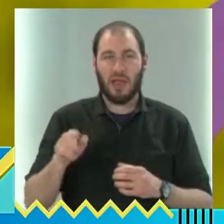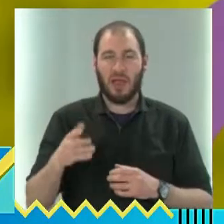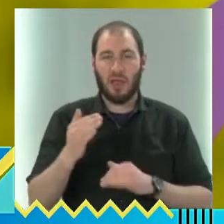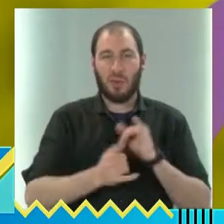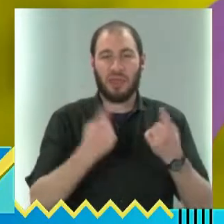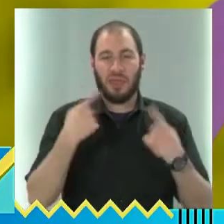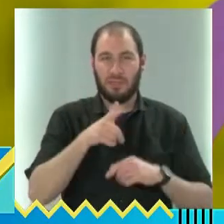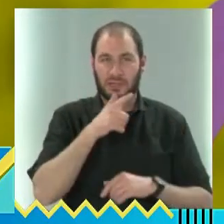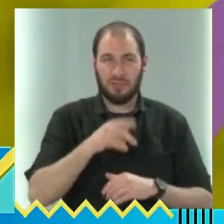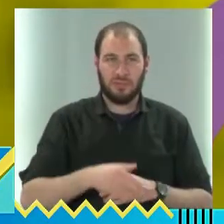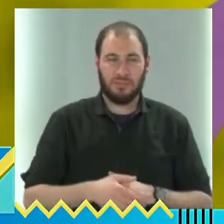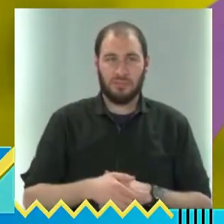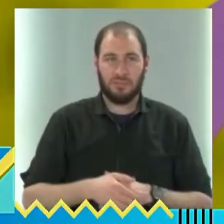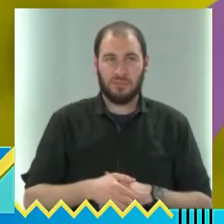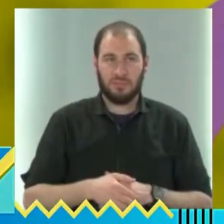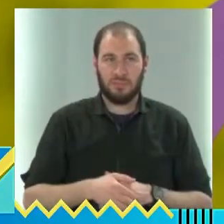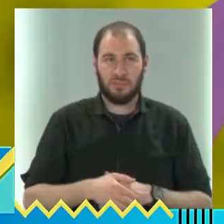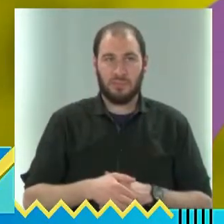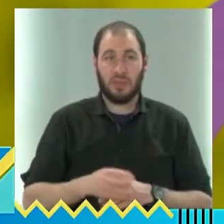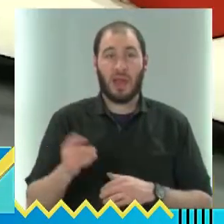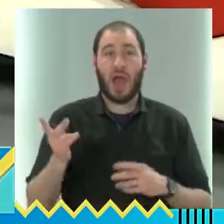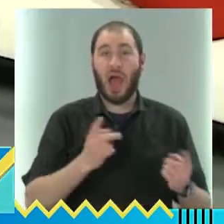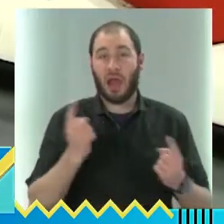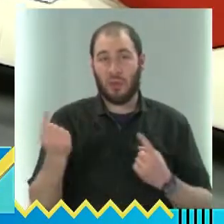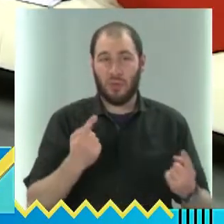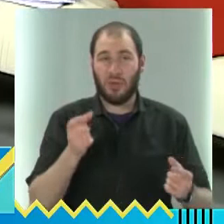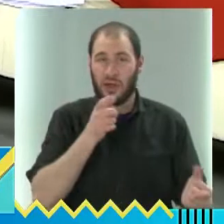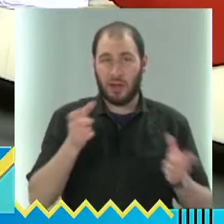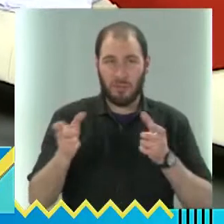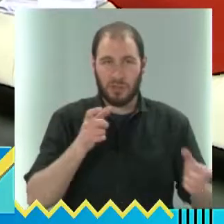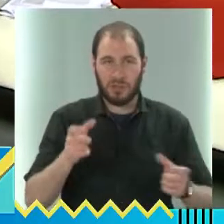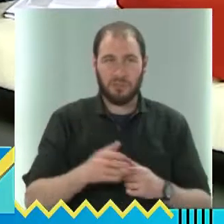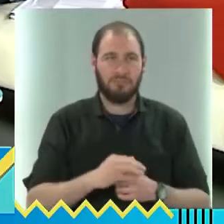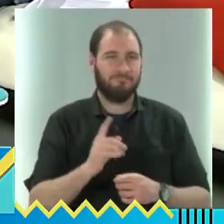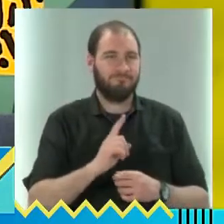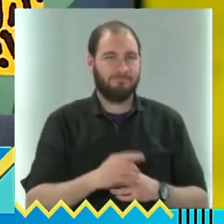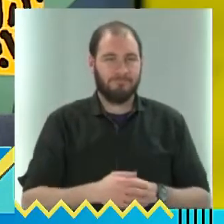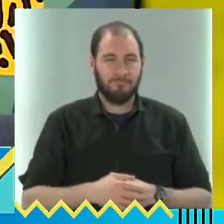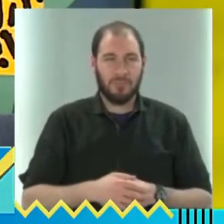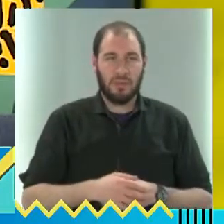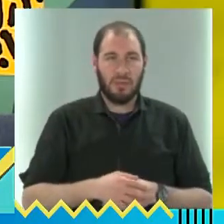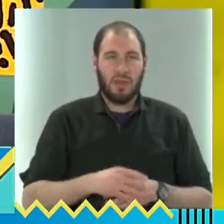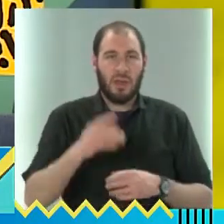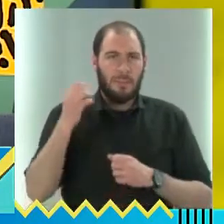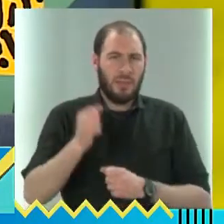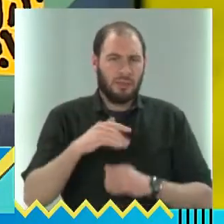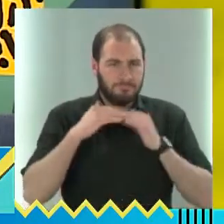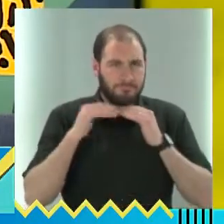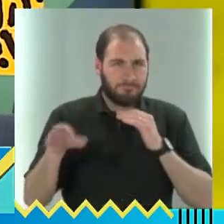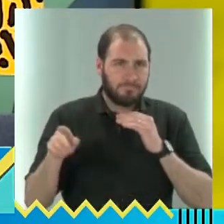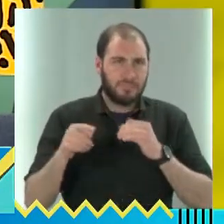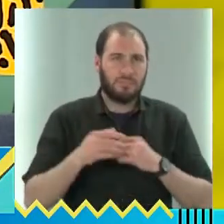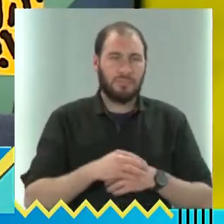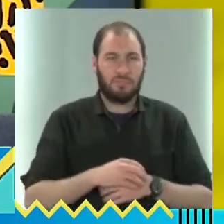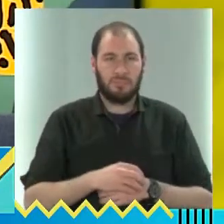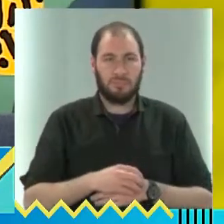por distintos parecidos. No sé si alguno quiere contestar algo. No, la verdad que uno escucha al pastor y